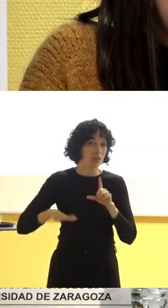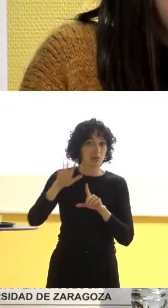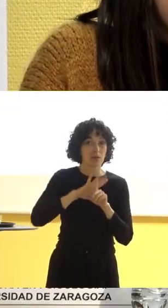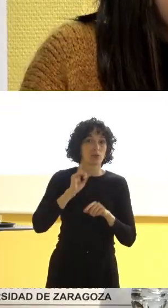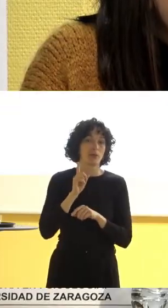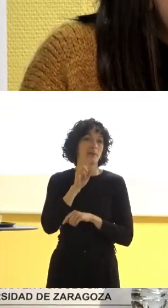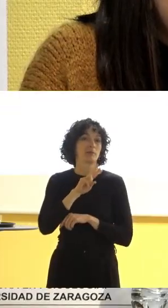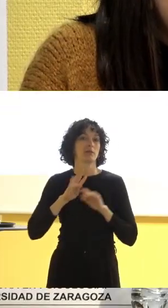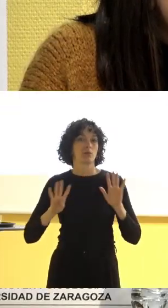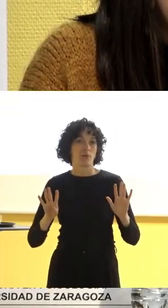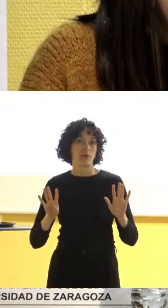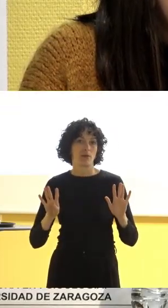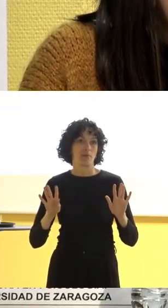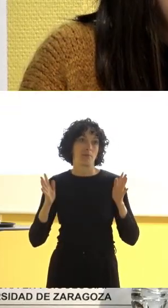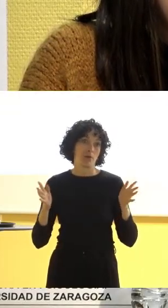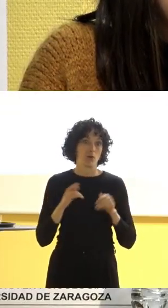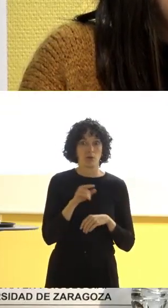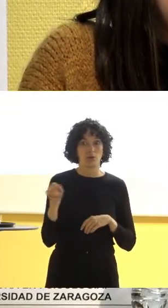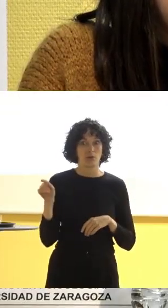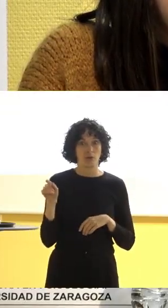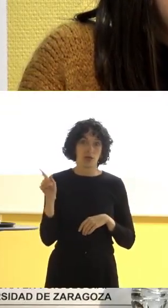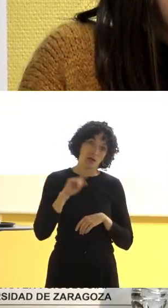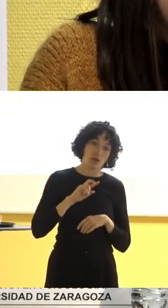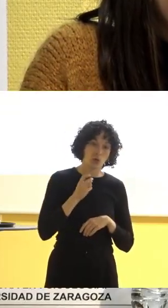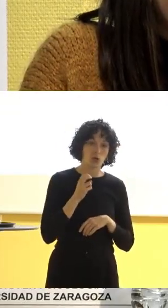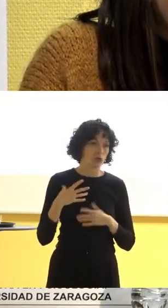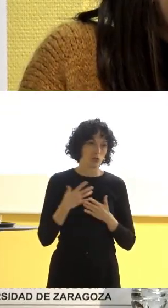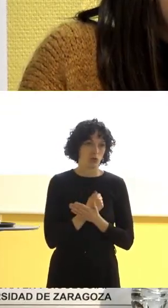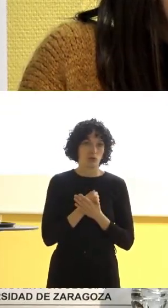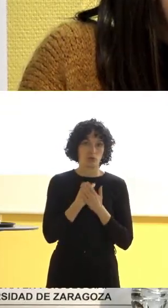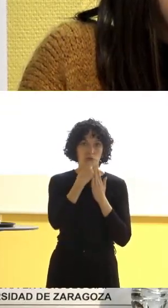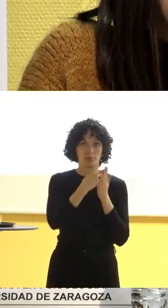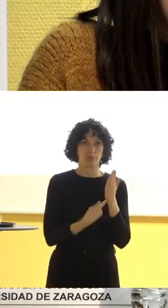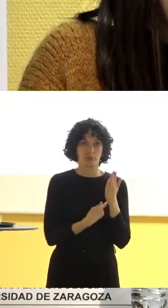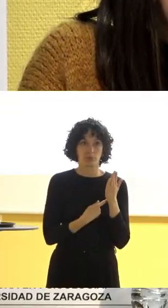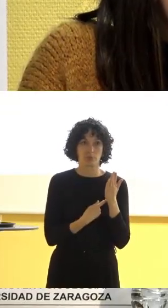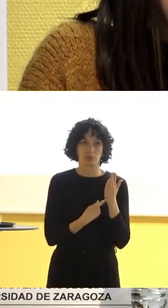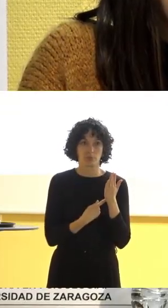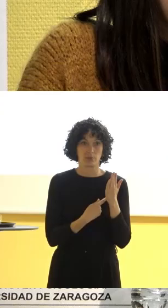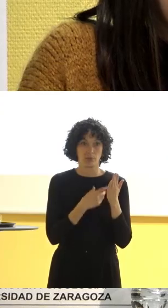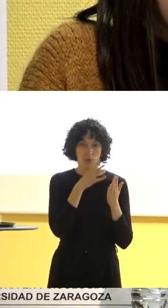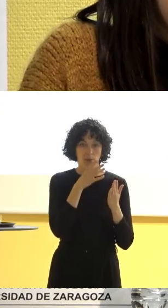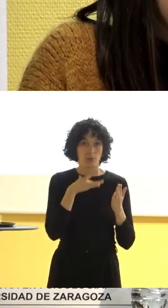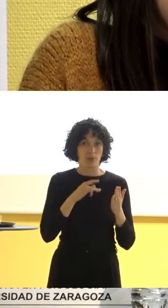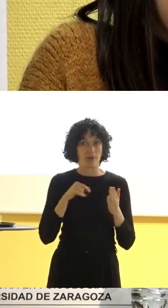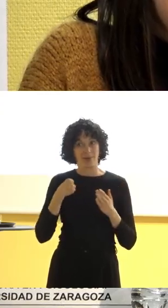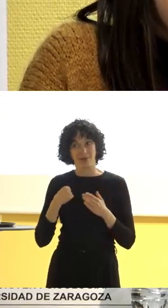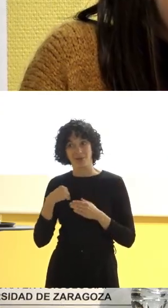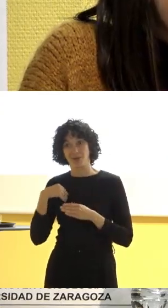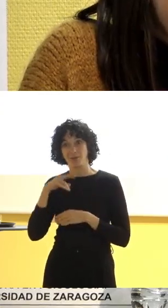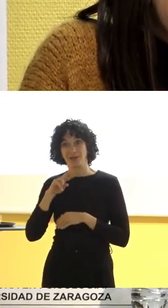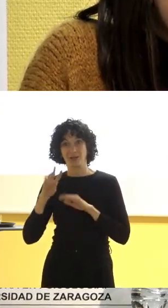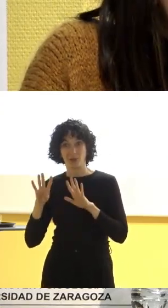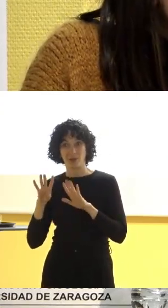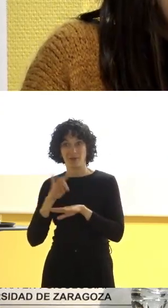esas 29 y de esta manera, pues bueno, podemos entrar todos los que no estamos igual contabilizados en esas 29